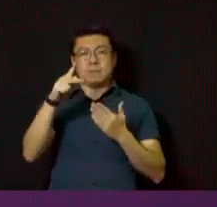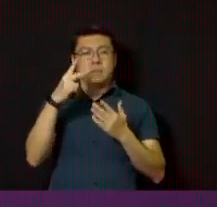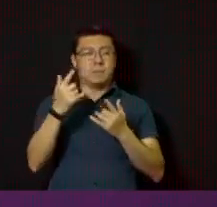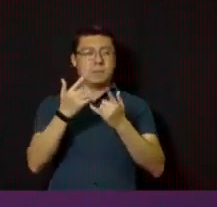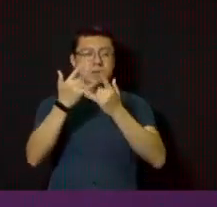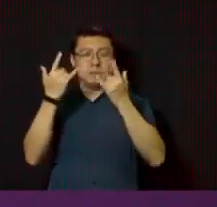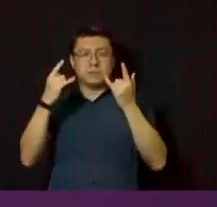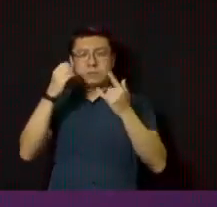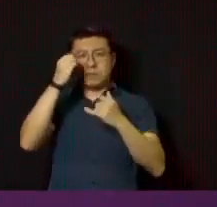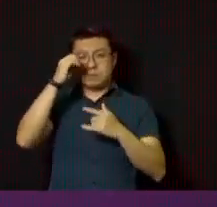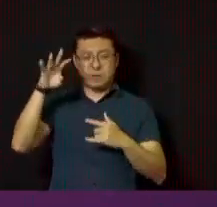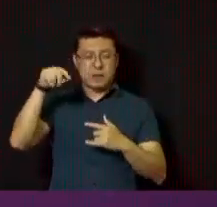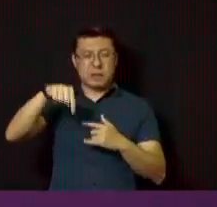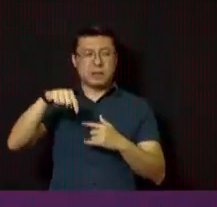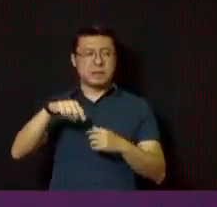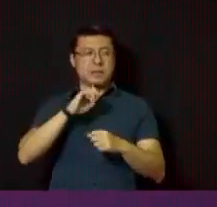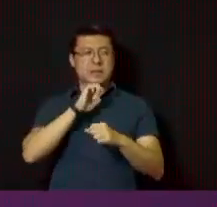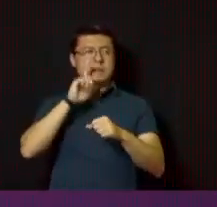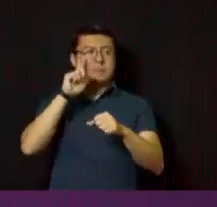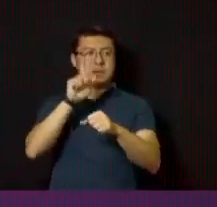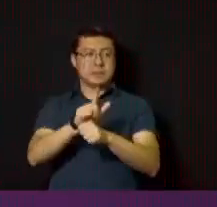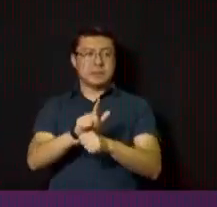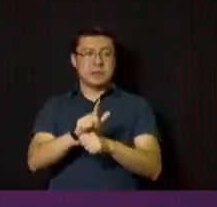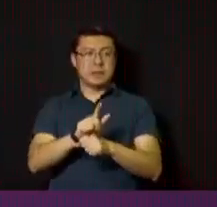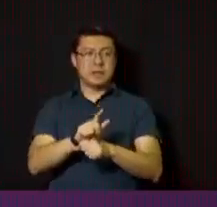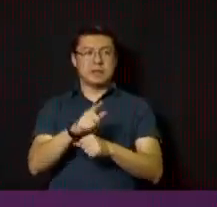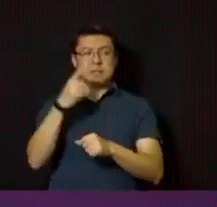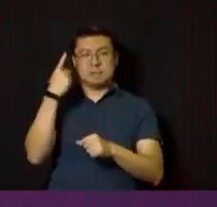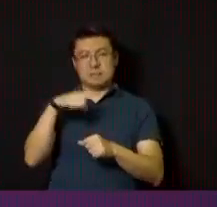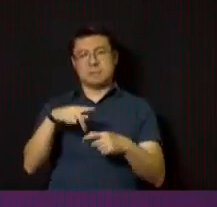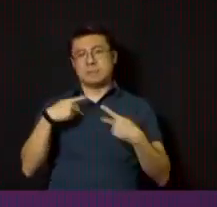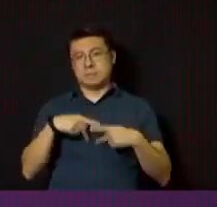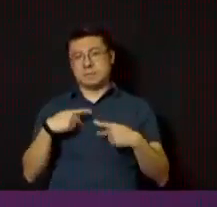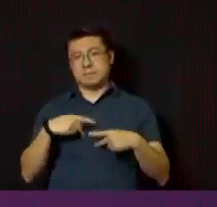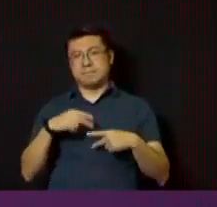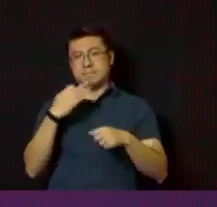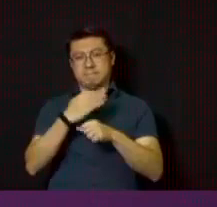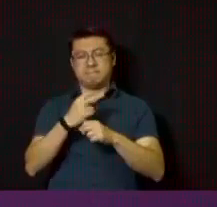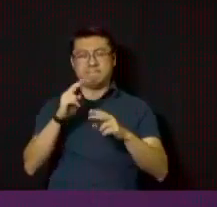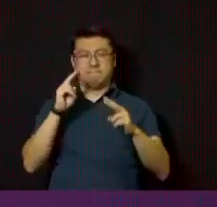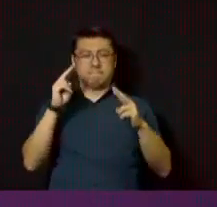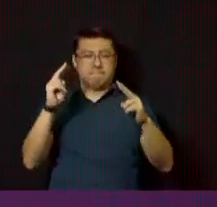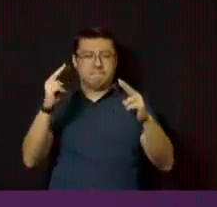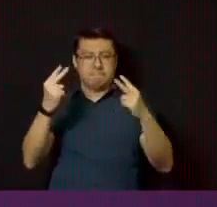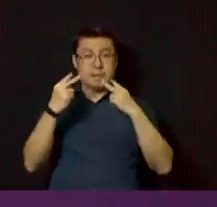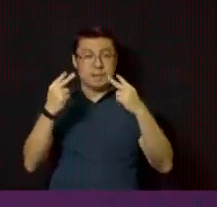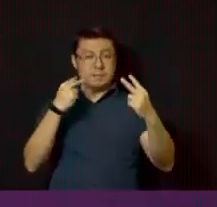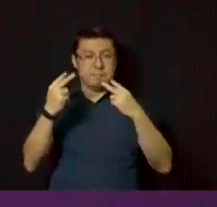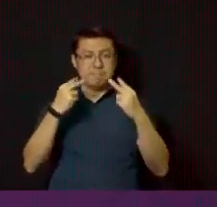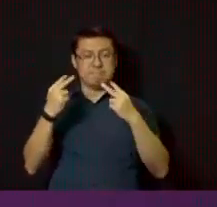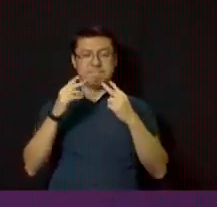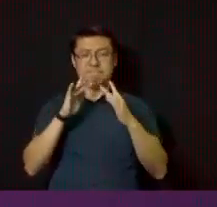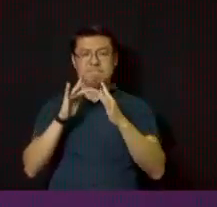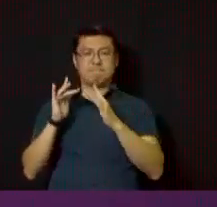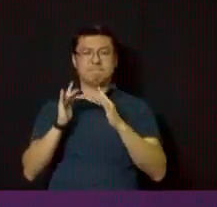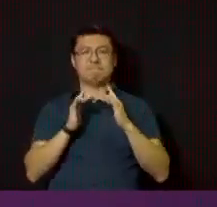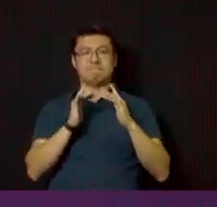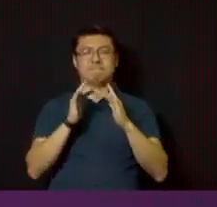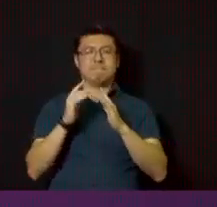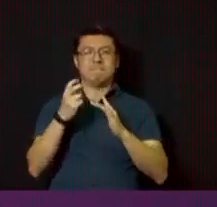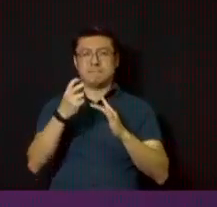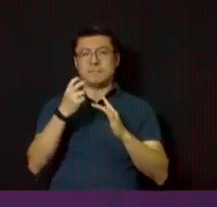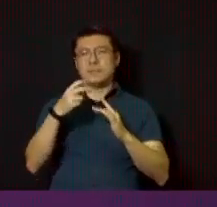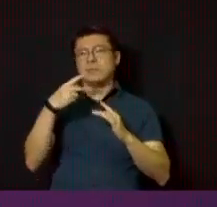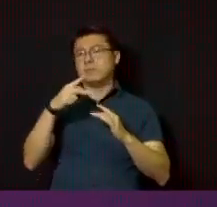especial para la gente que nos está escuchando ahorita, porque yo creo que tu historia simboliza muchas historias de muchos